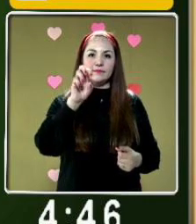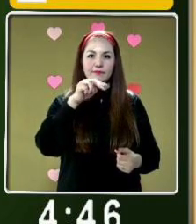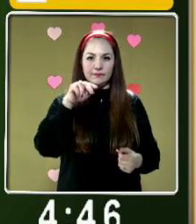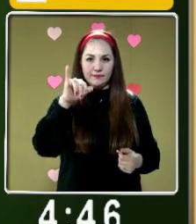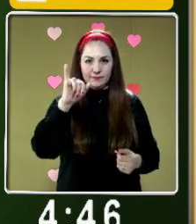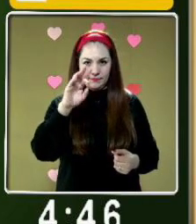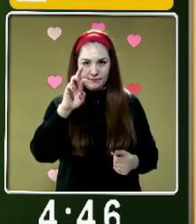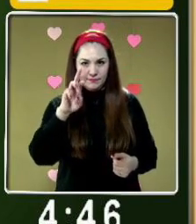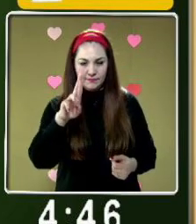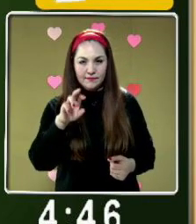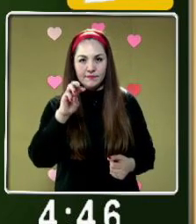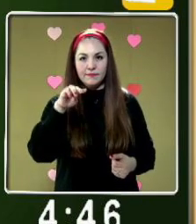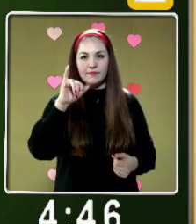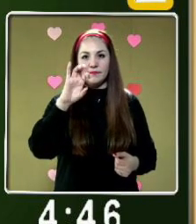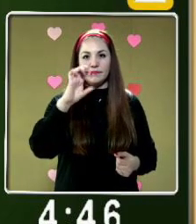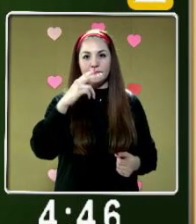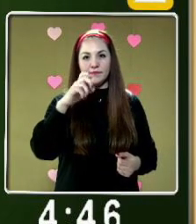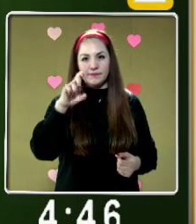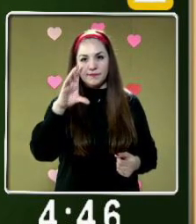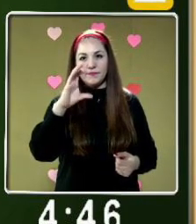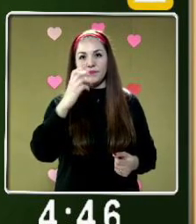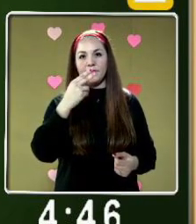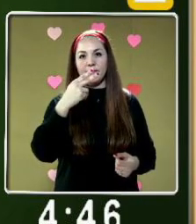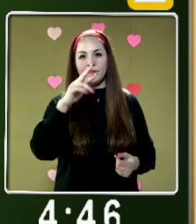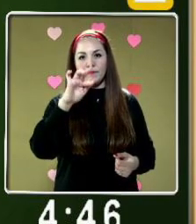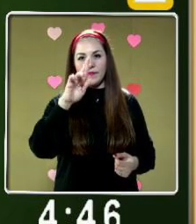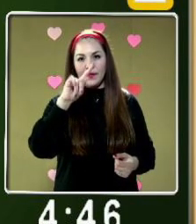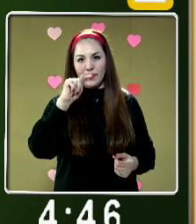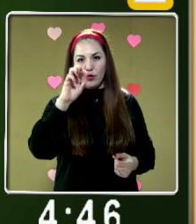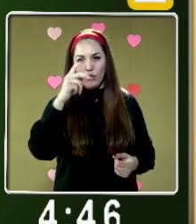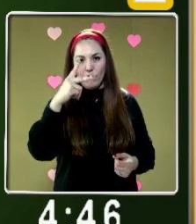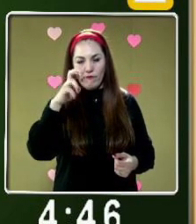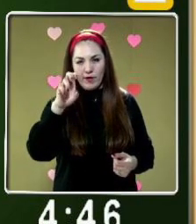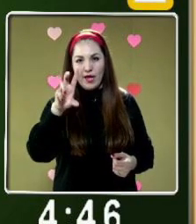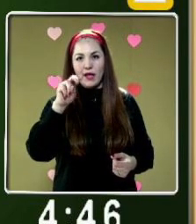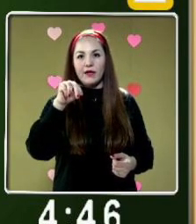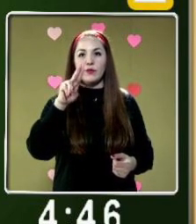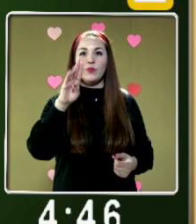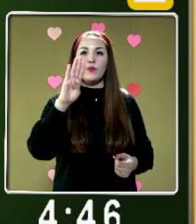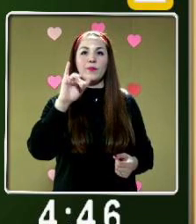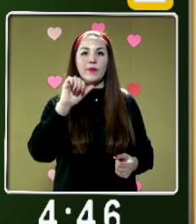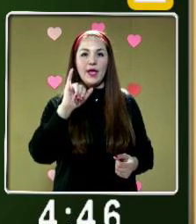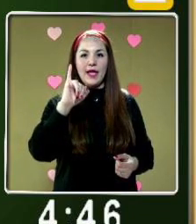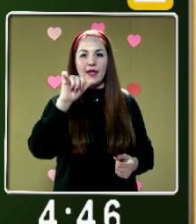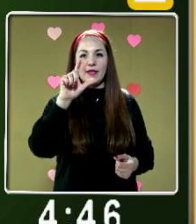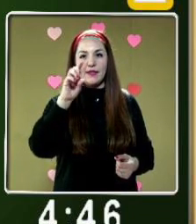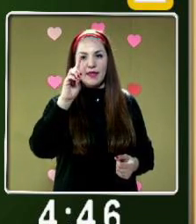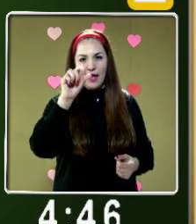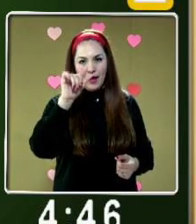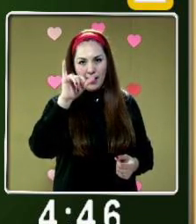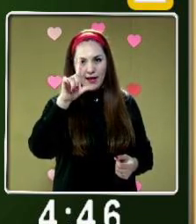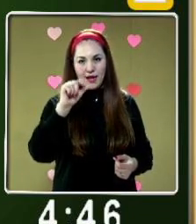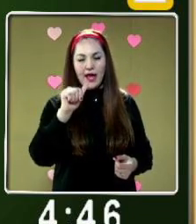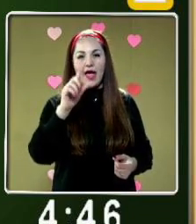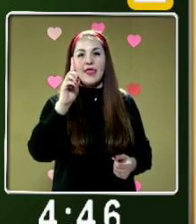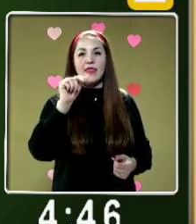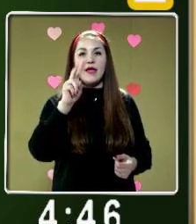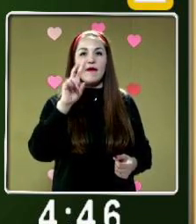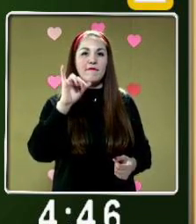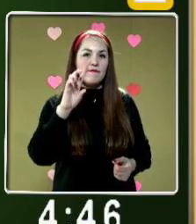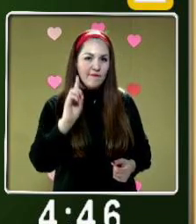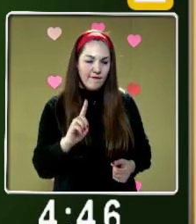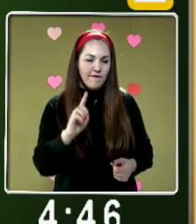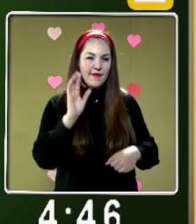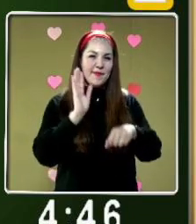a Hannah Michelle, tenemos a Christopher, a Nubia, a Idalia, a David. Son los,